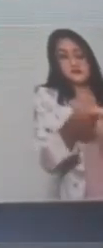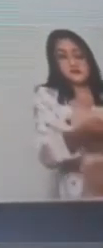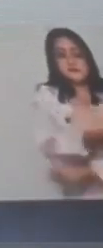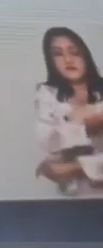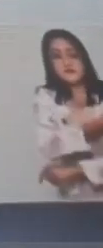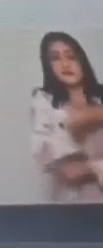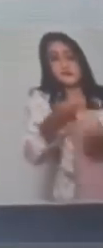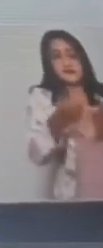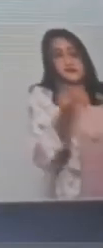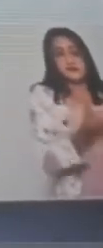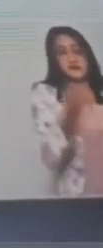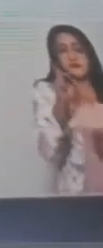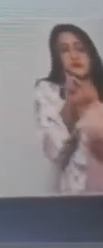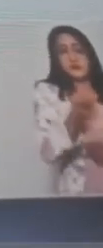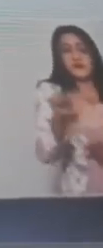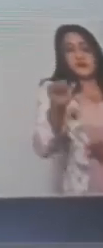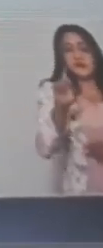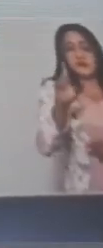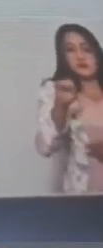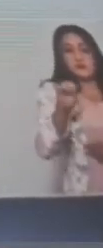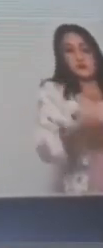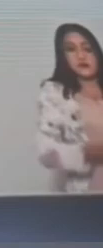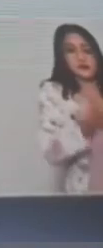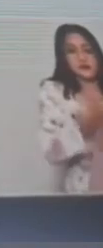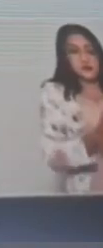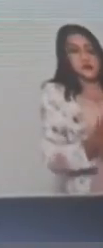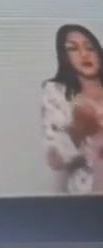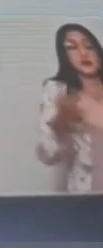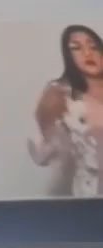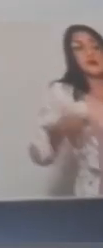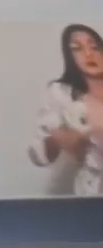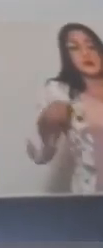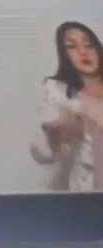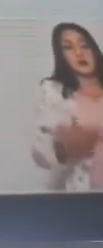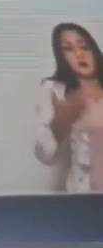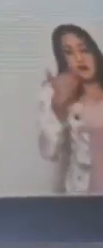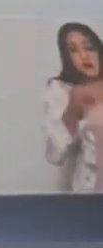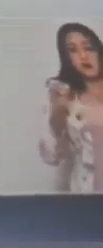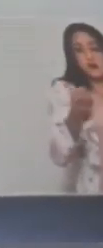grupo de edad de 30 a 39 años y personas que no se hayan vacunado.